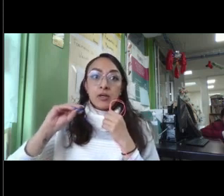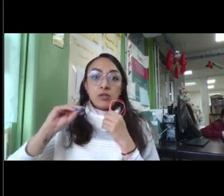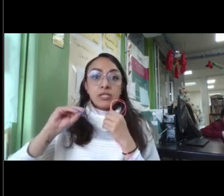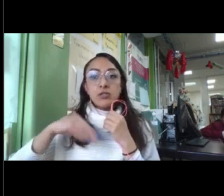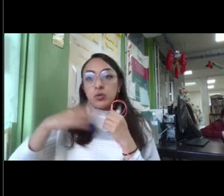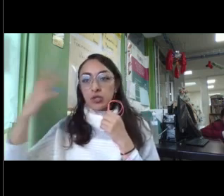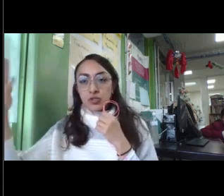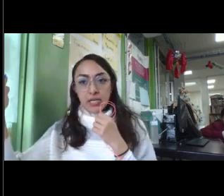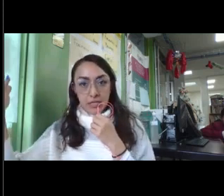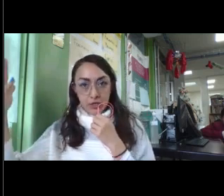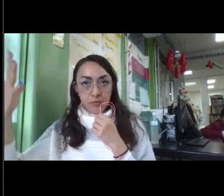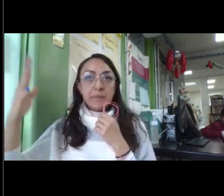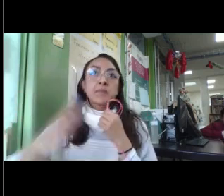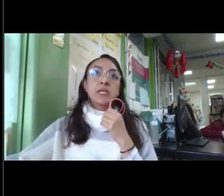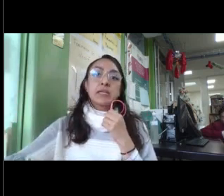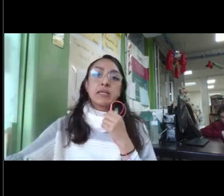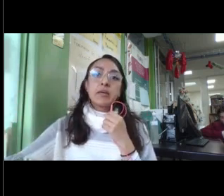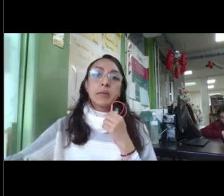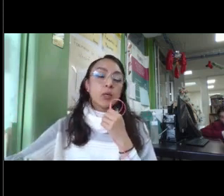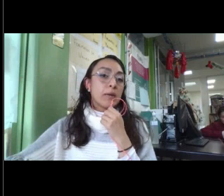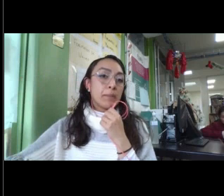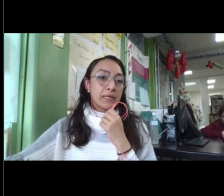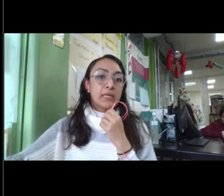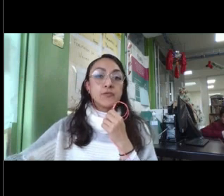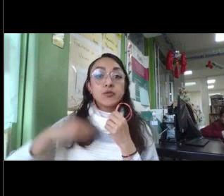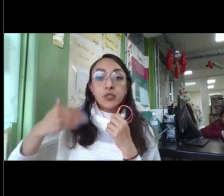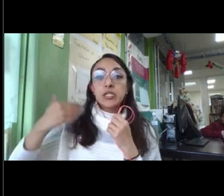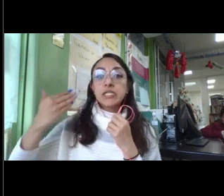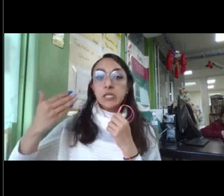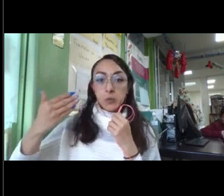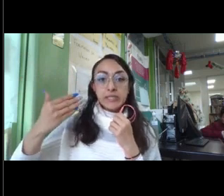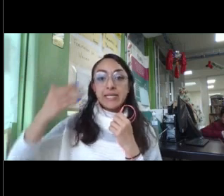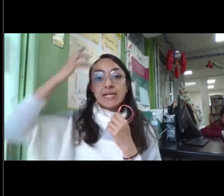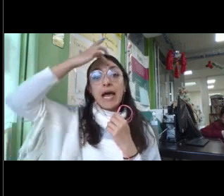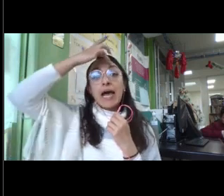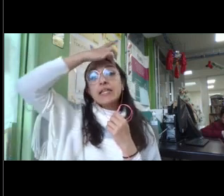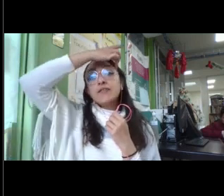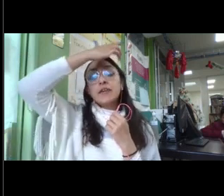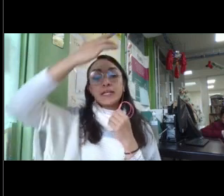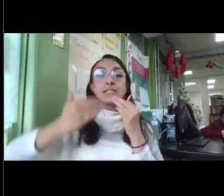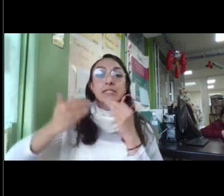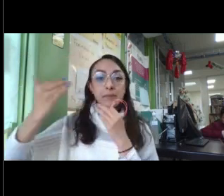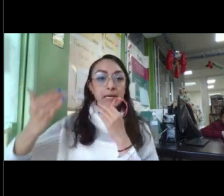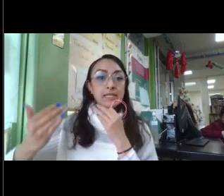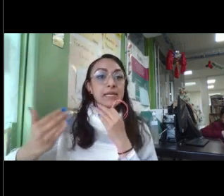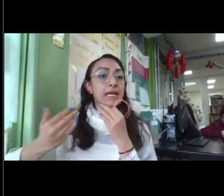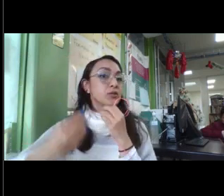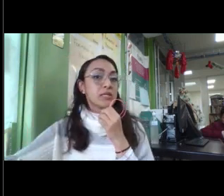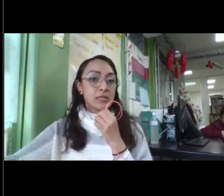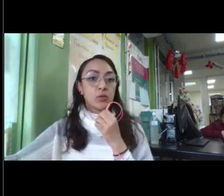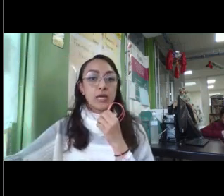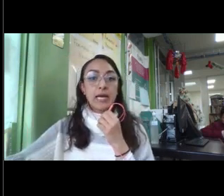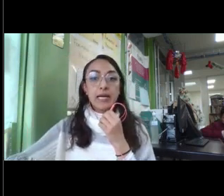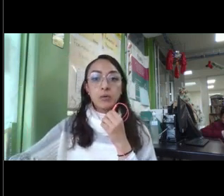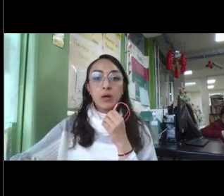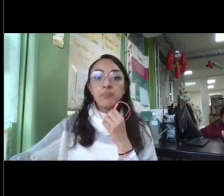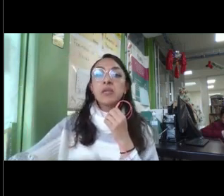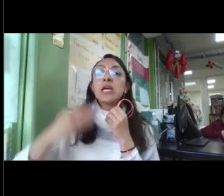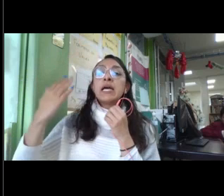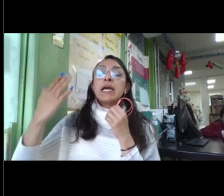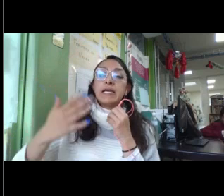Dentro de los estudiosos del idioma, que tiene que ver con la parte de las funciones lingüísticas, hay diferentes niveles en los que se estudia